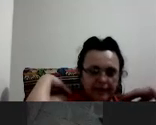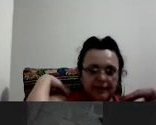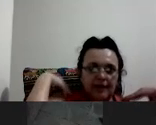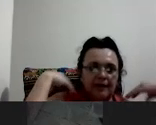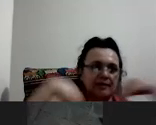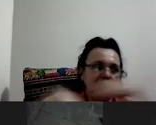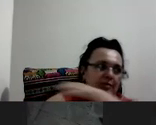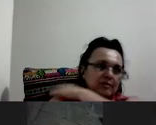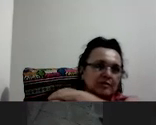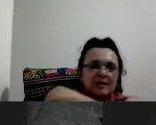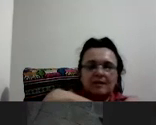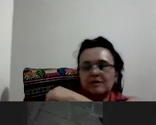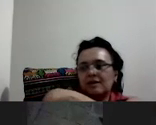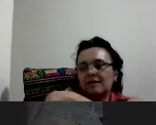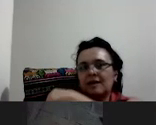en la parte, qué sé yo,